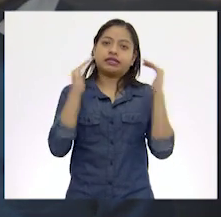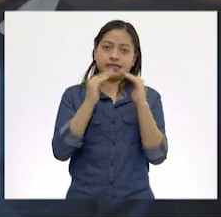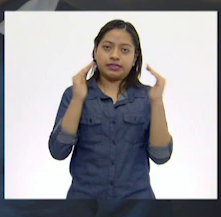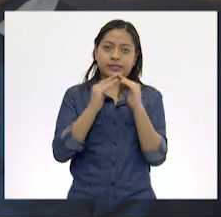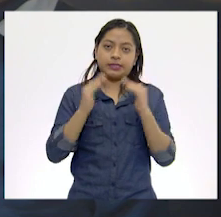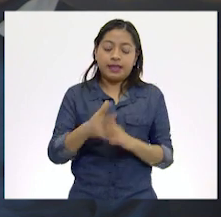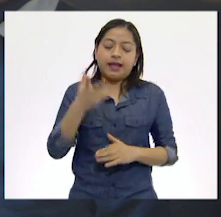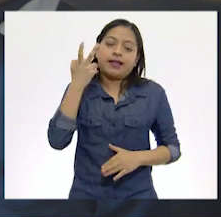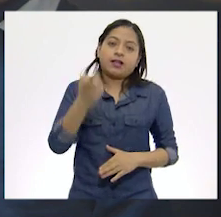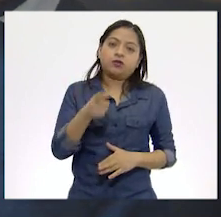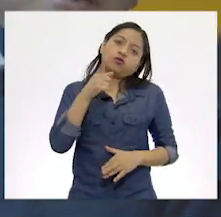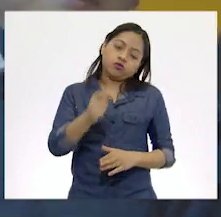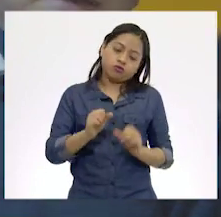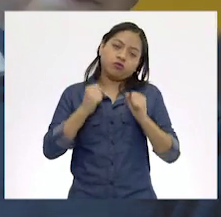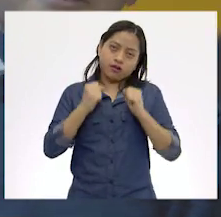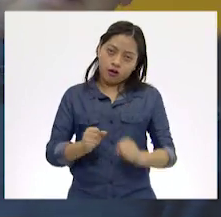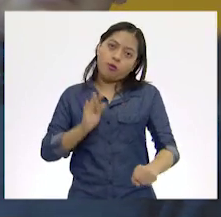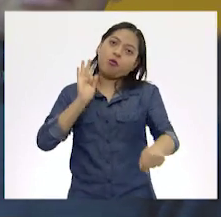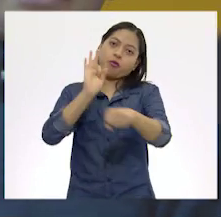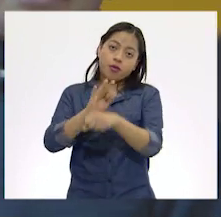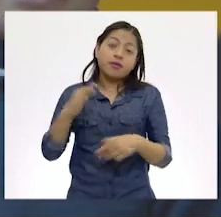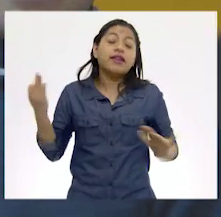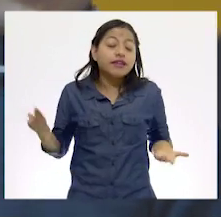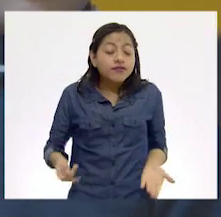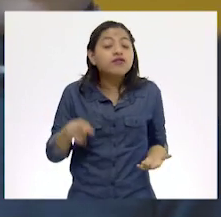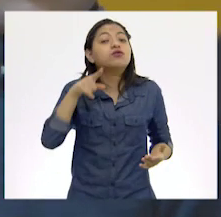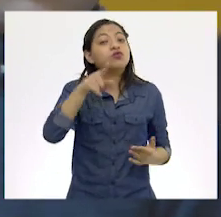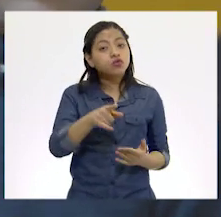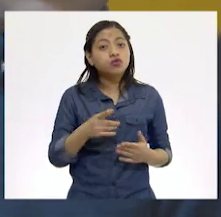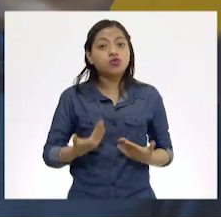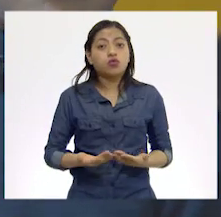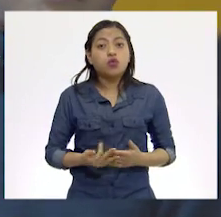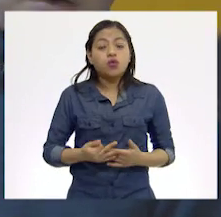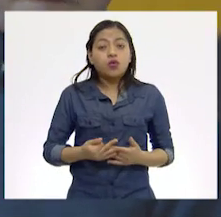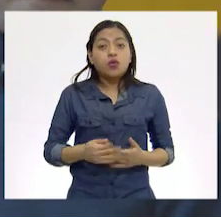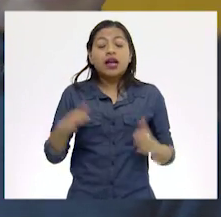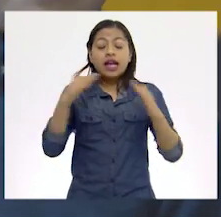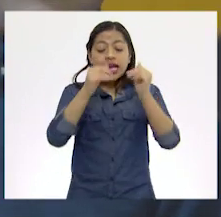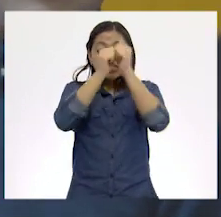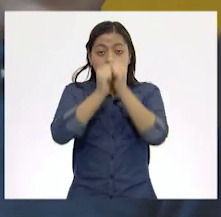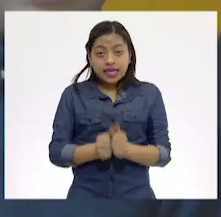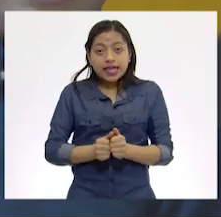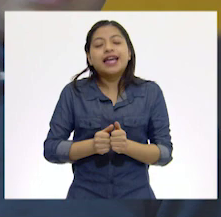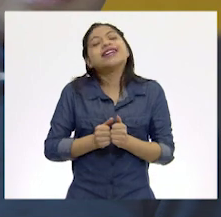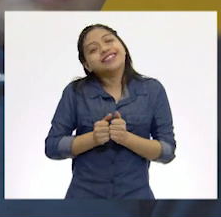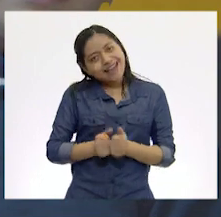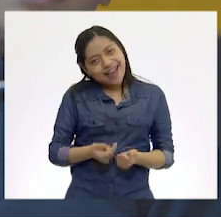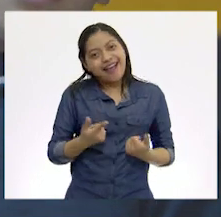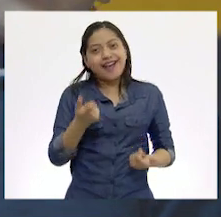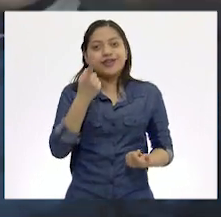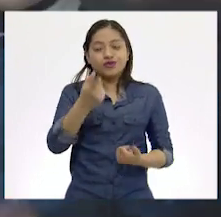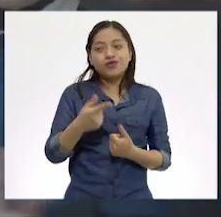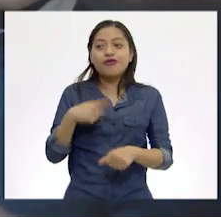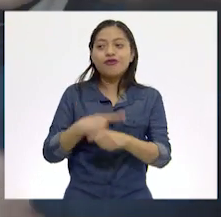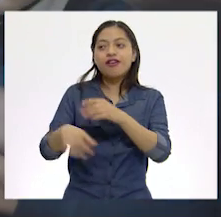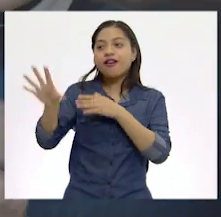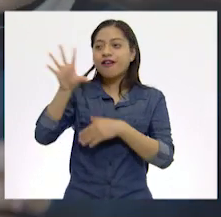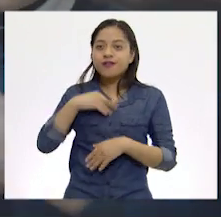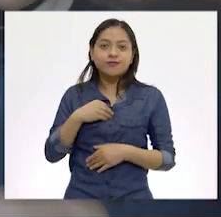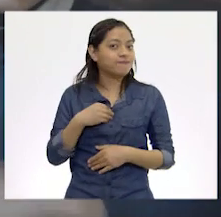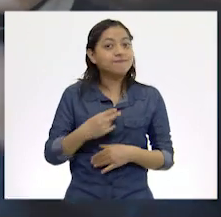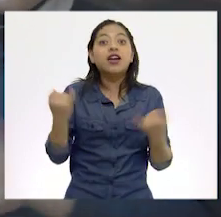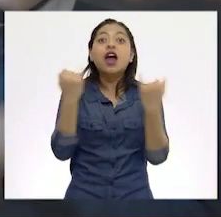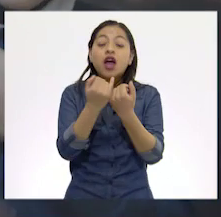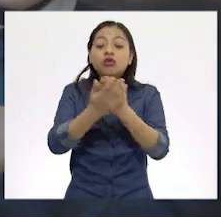más seguros. Es más probable que no nos enfermemos en la casa y lavarte